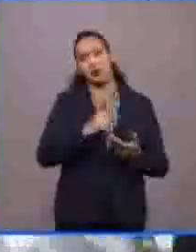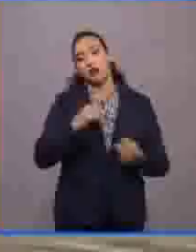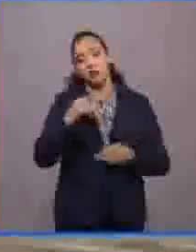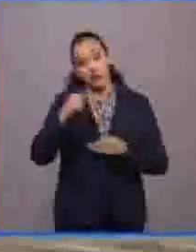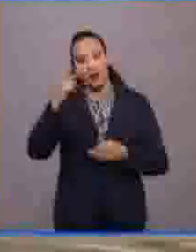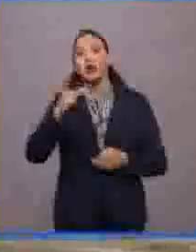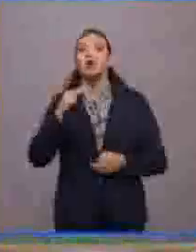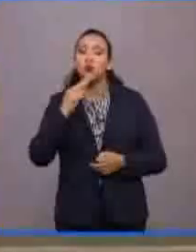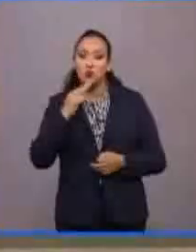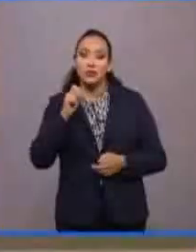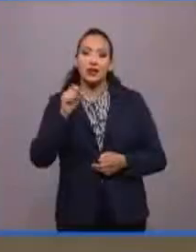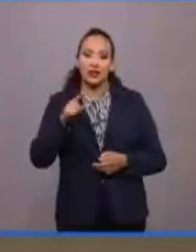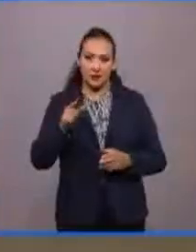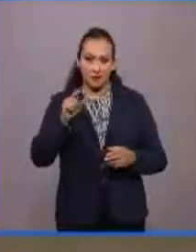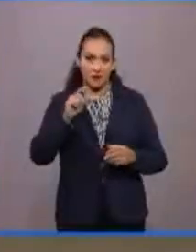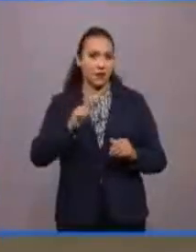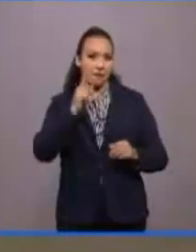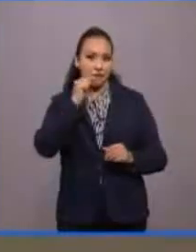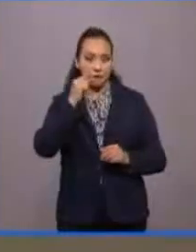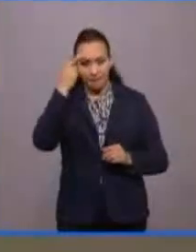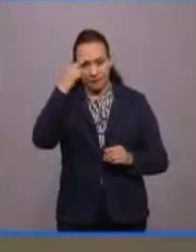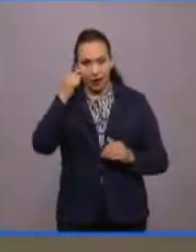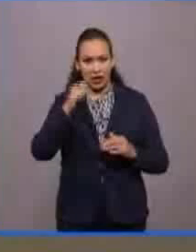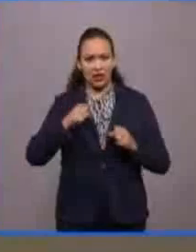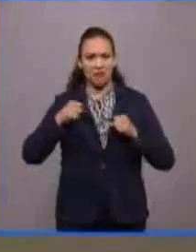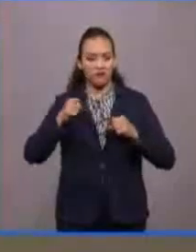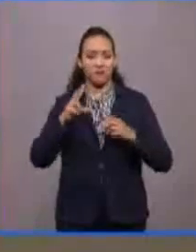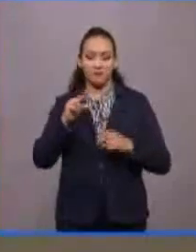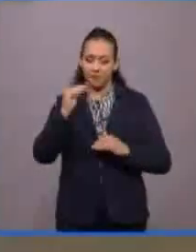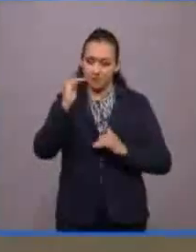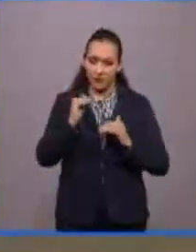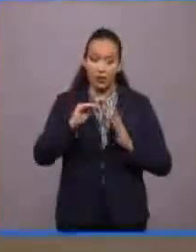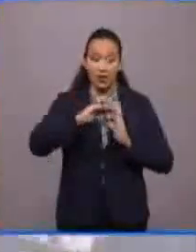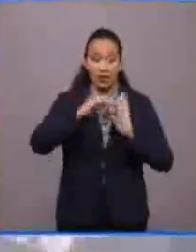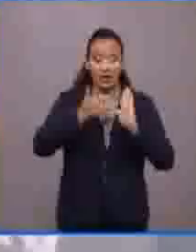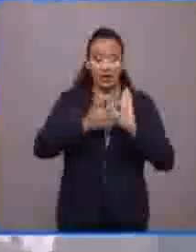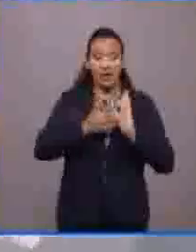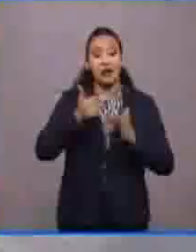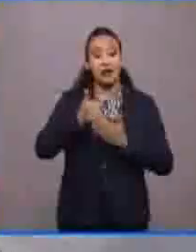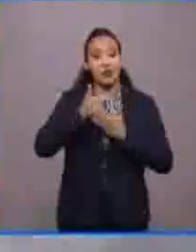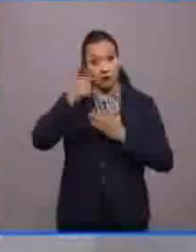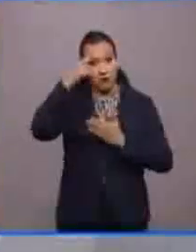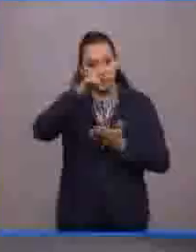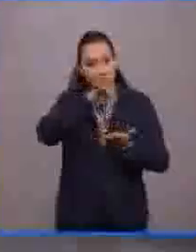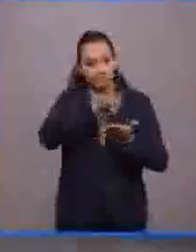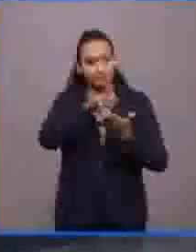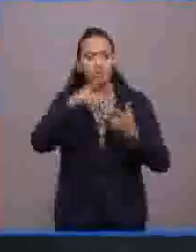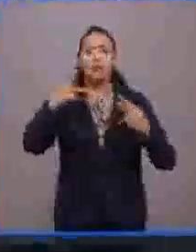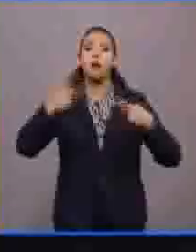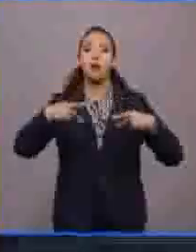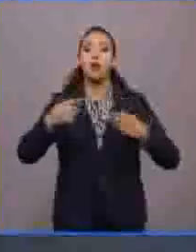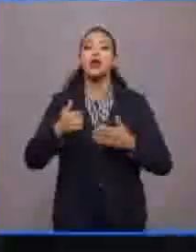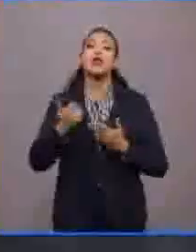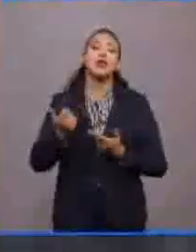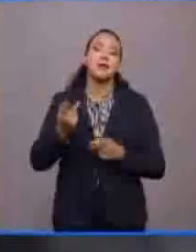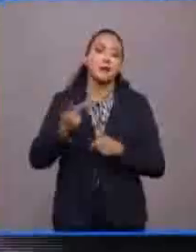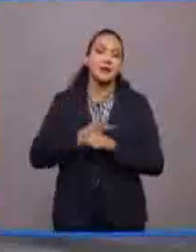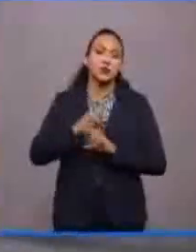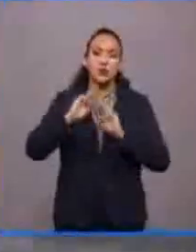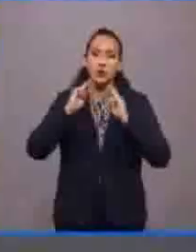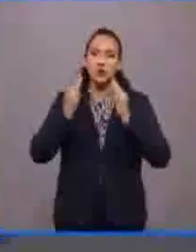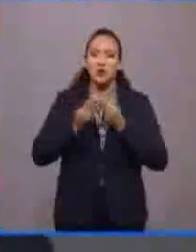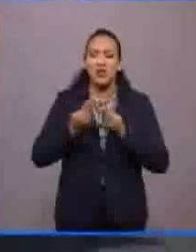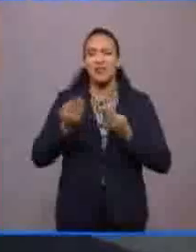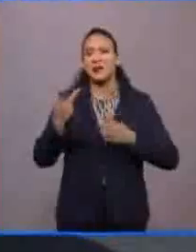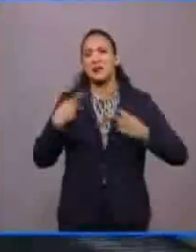de la inteligencia sobre la fuerza. Además, define las estrategias y acciones específicas para enfrentar a la delincuencia y reducir